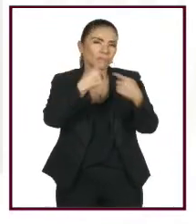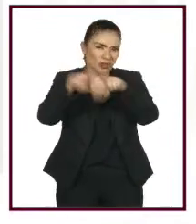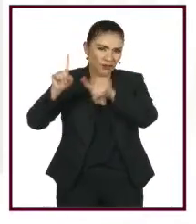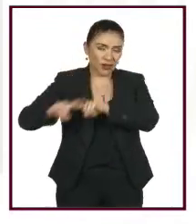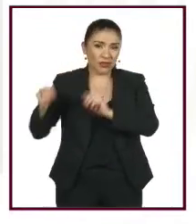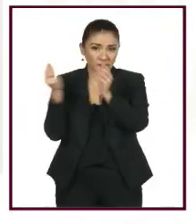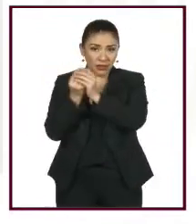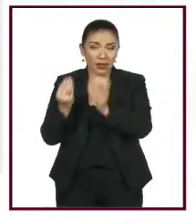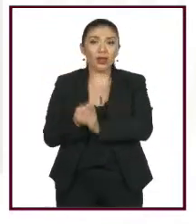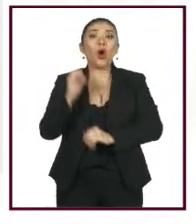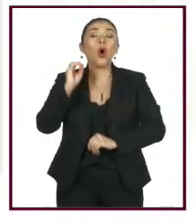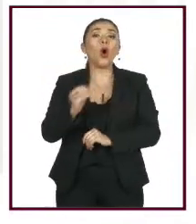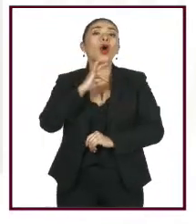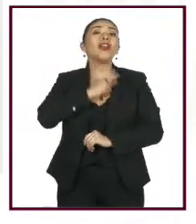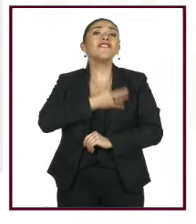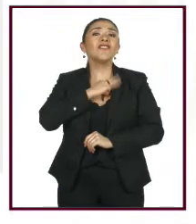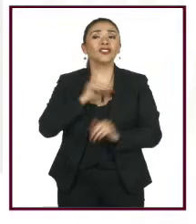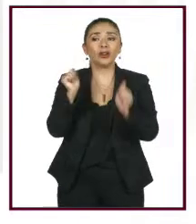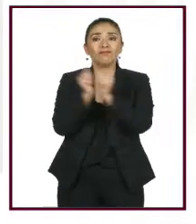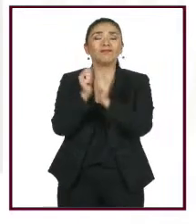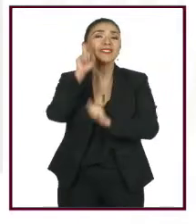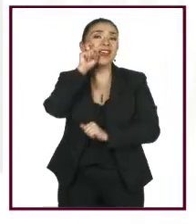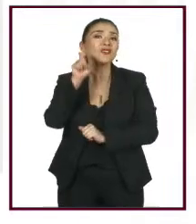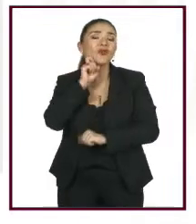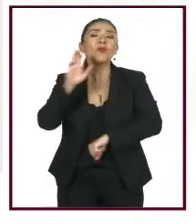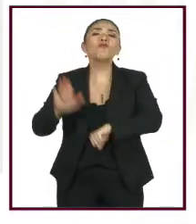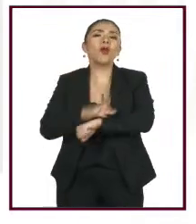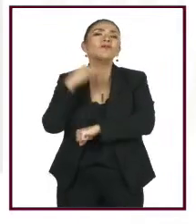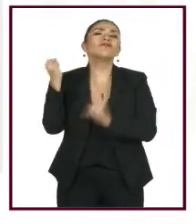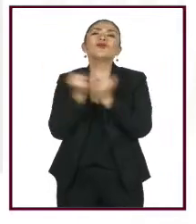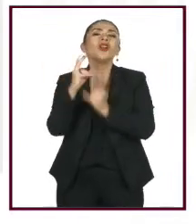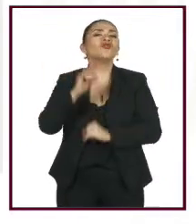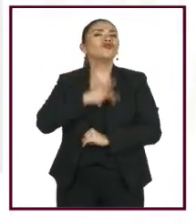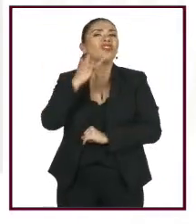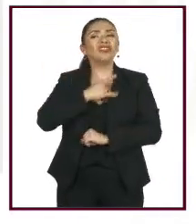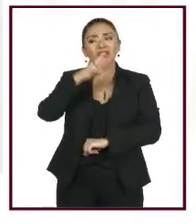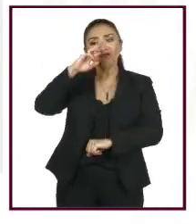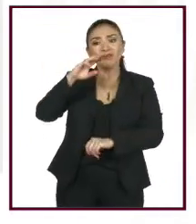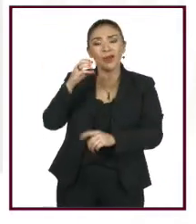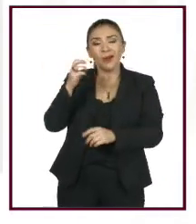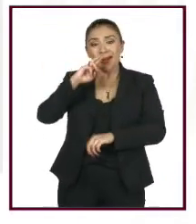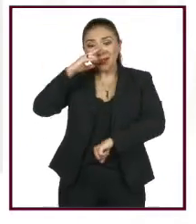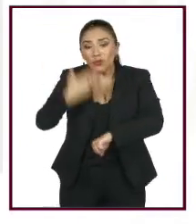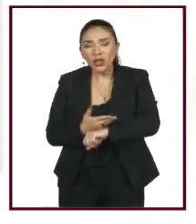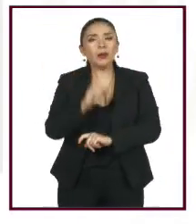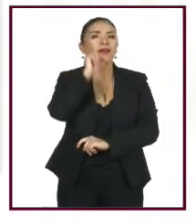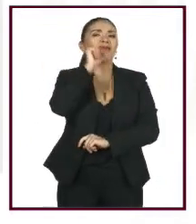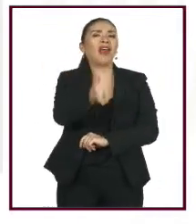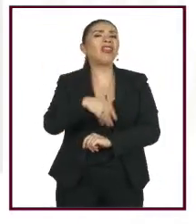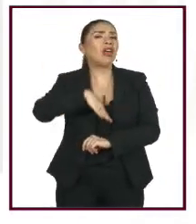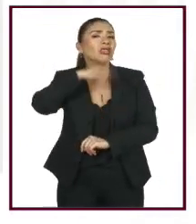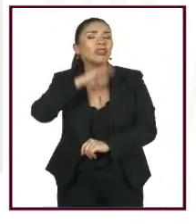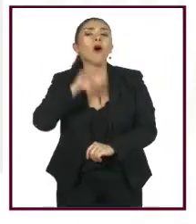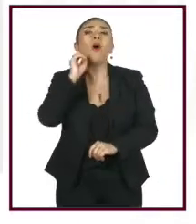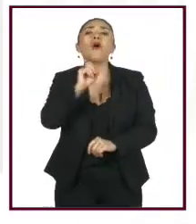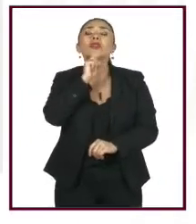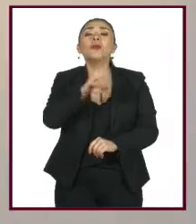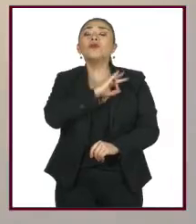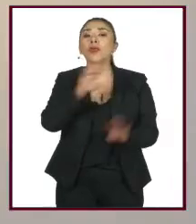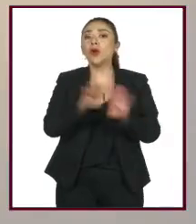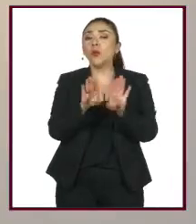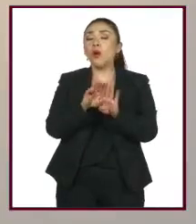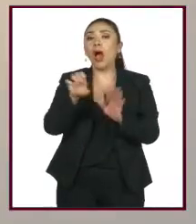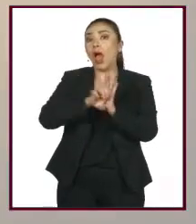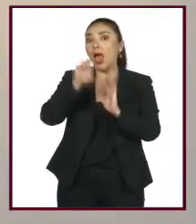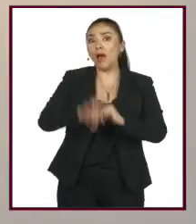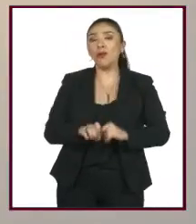las infecciones de transmisión sexual por estas conductas de riesgo, y también que puedan, en algunos casos, al no